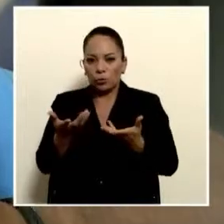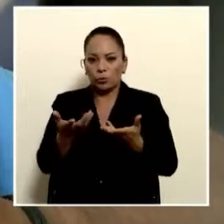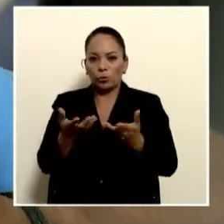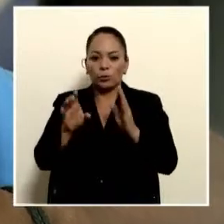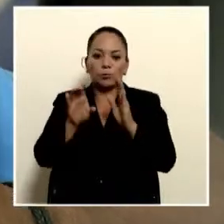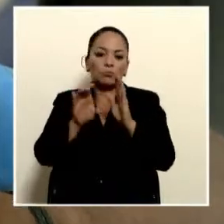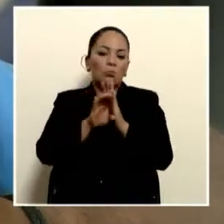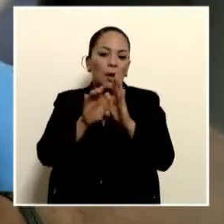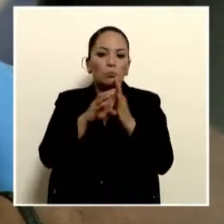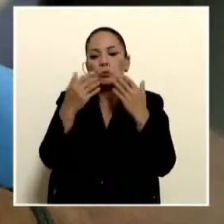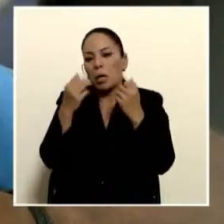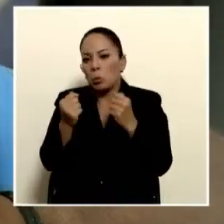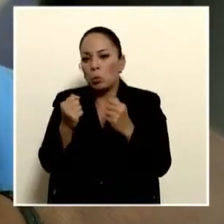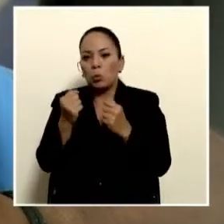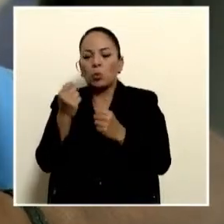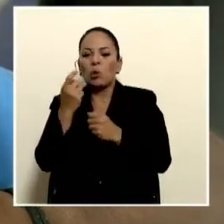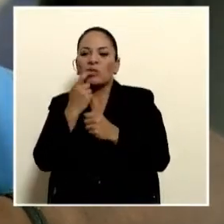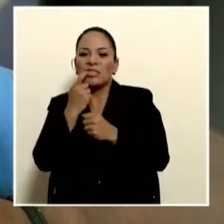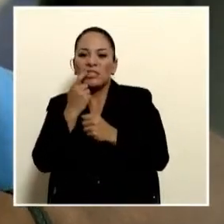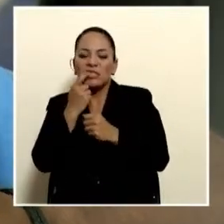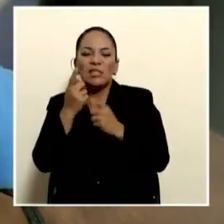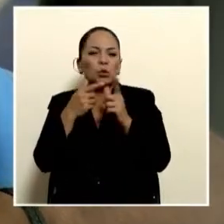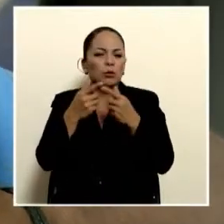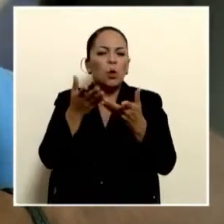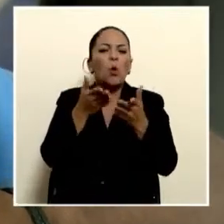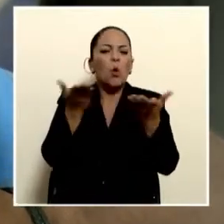odontología. Quisiera ver cómo ha avanzado